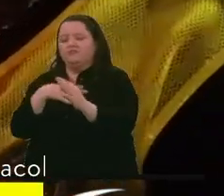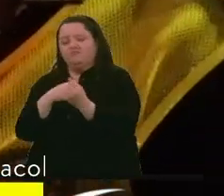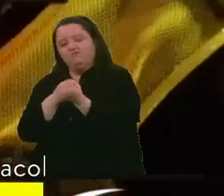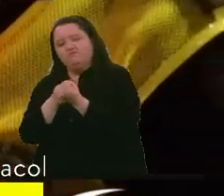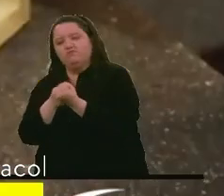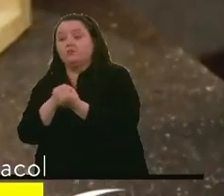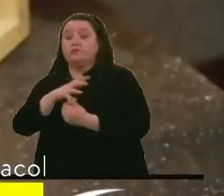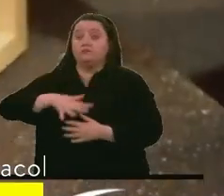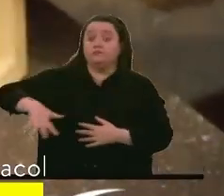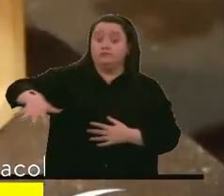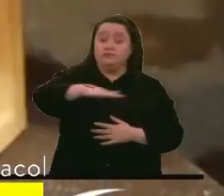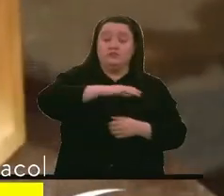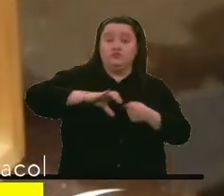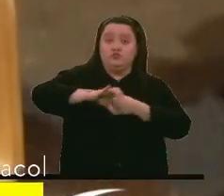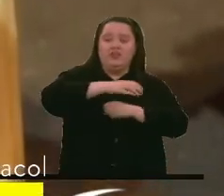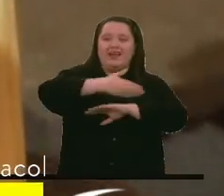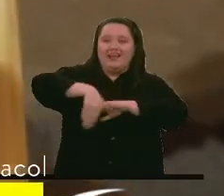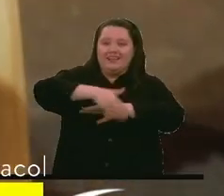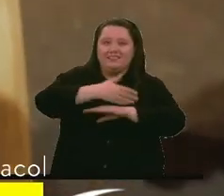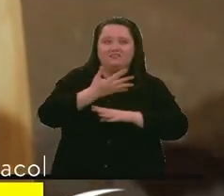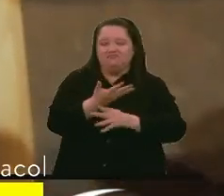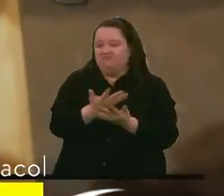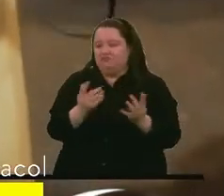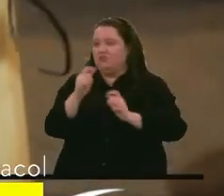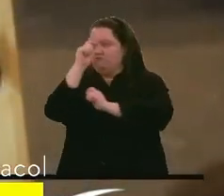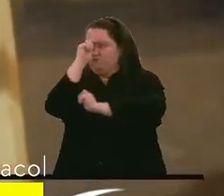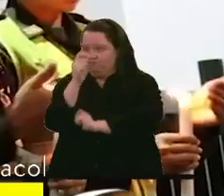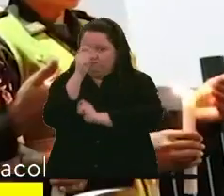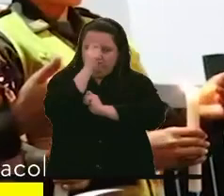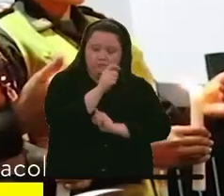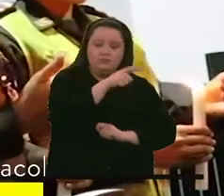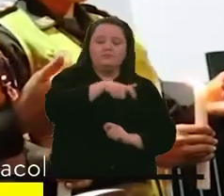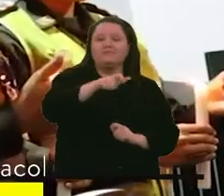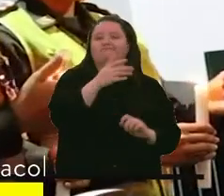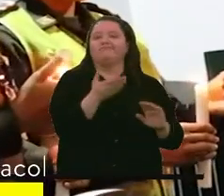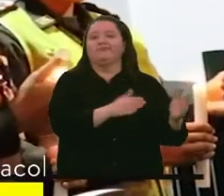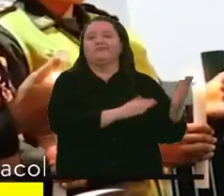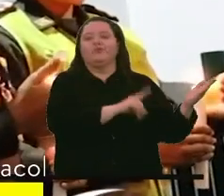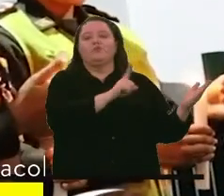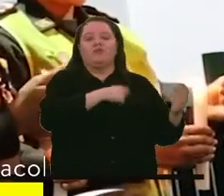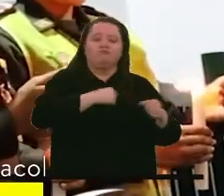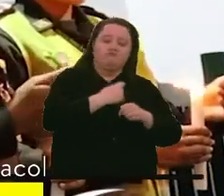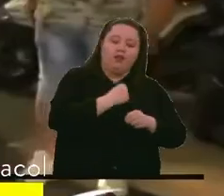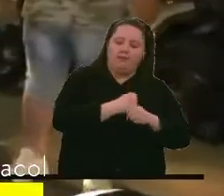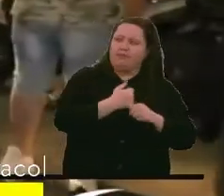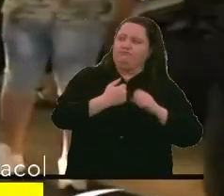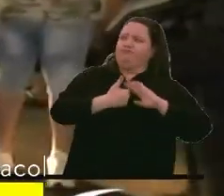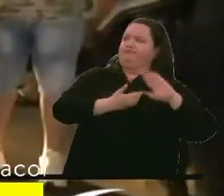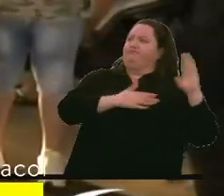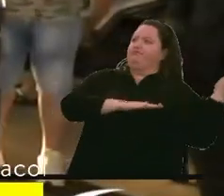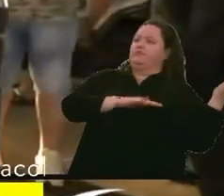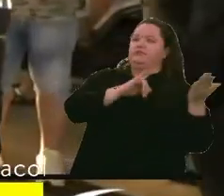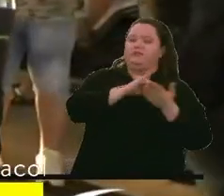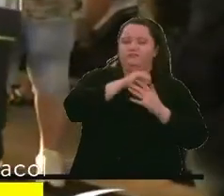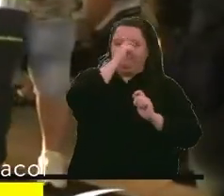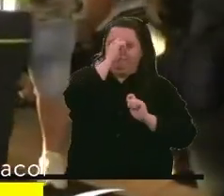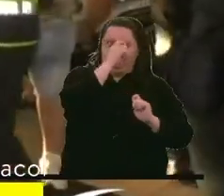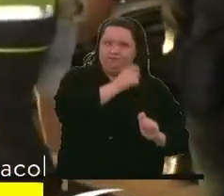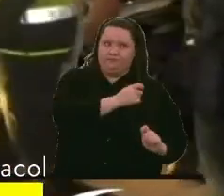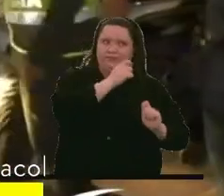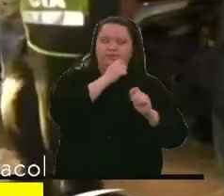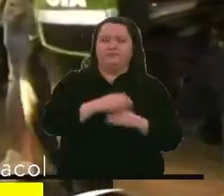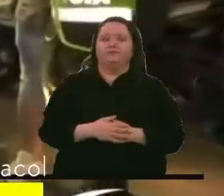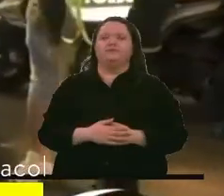calles de la ciudad también se rindieron honores y reconocimientos a esos hombres caídos en el cumplimiento de su deber. Policía Nacional, por